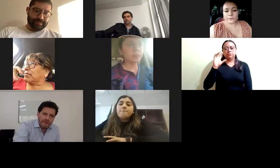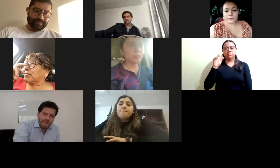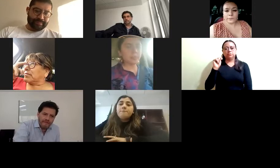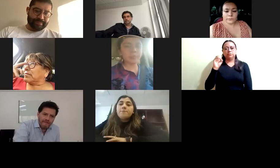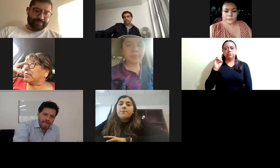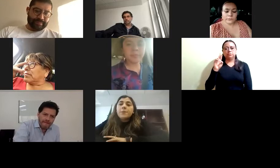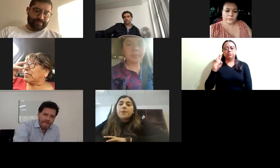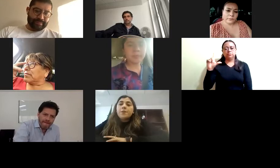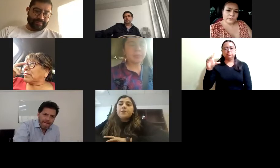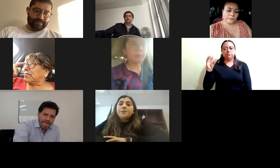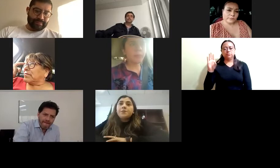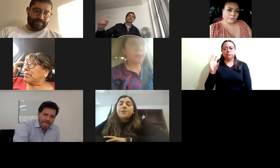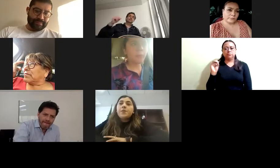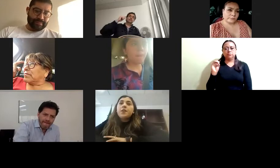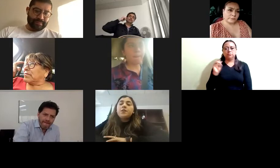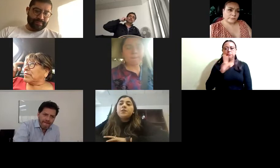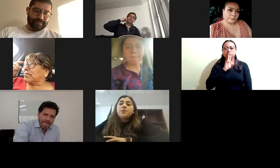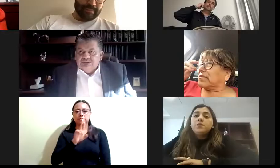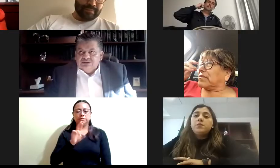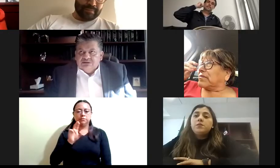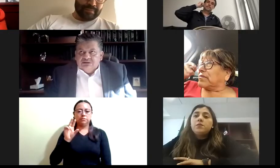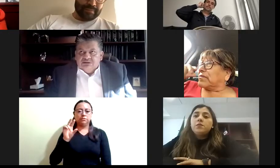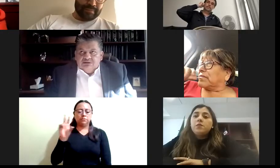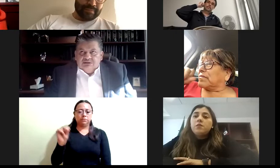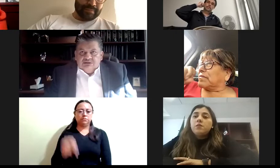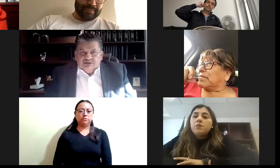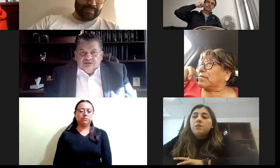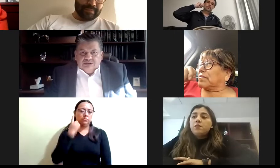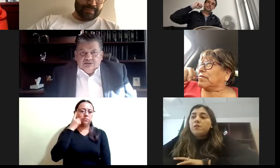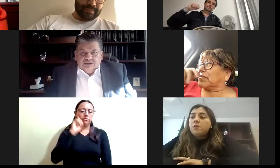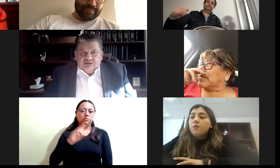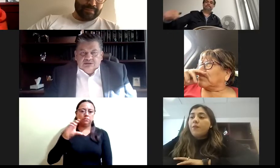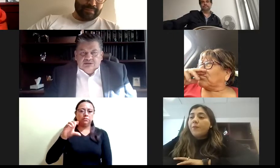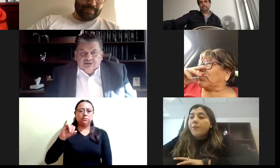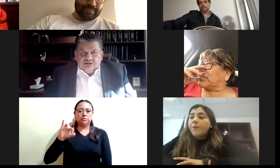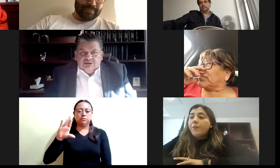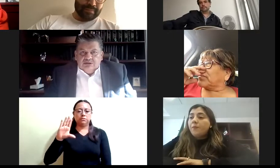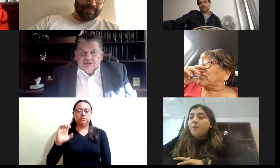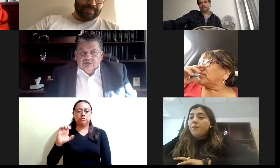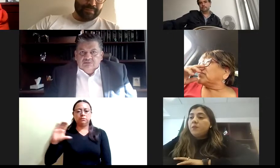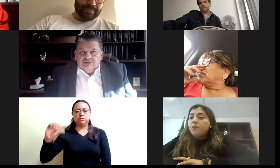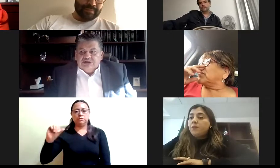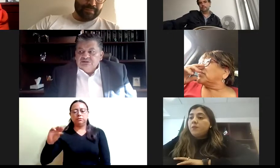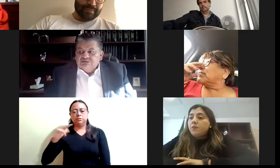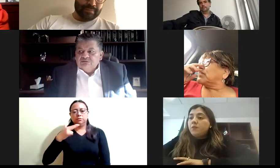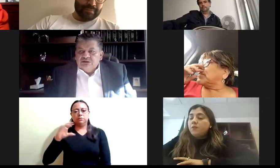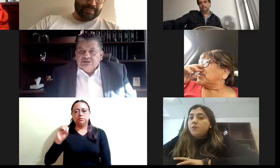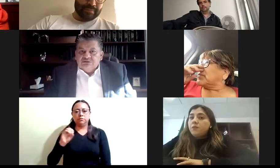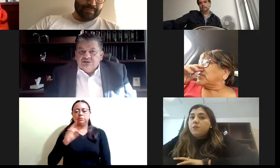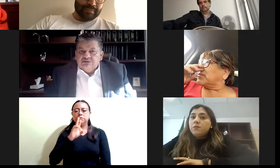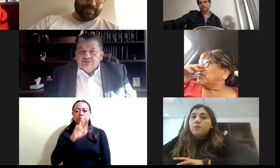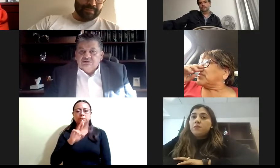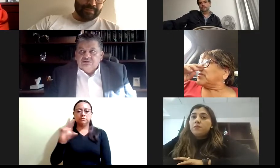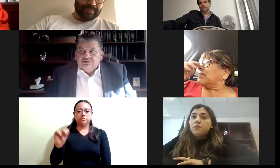contra. Gracias, diputado. Diputada Circe Camacho Bastida. Circe Camacho, en